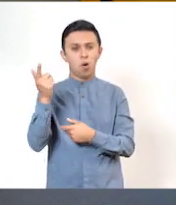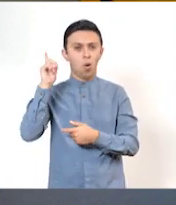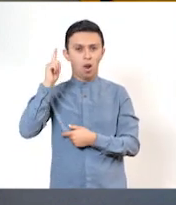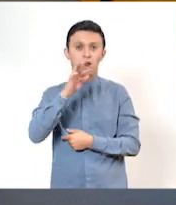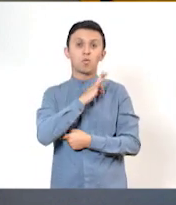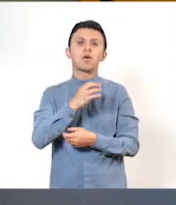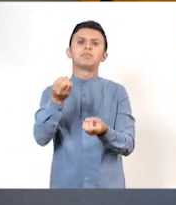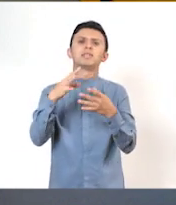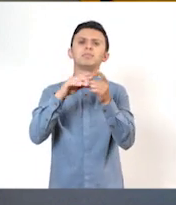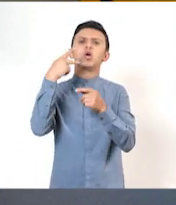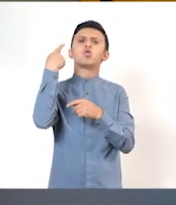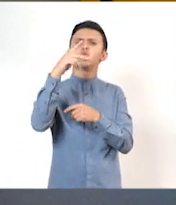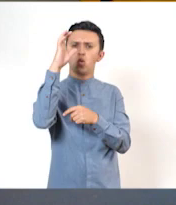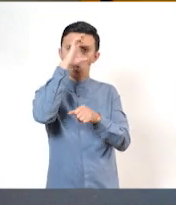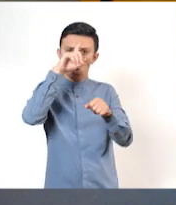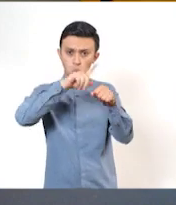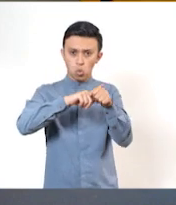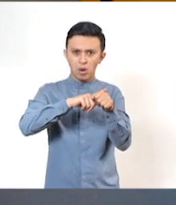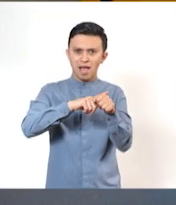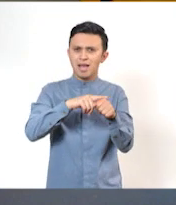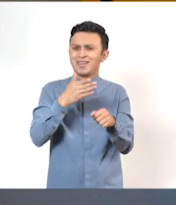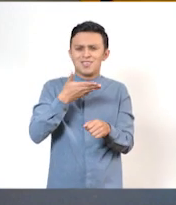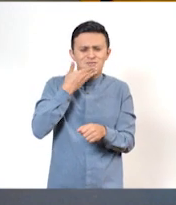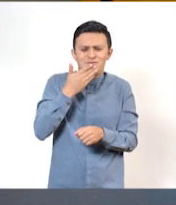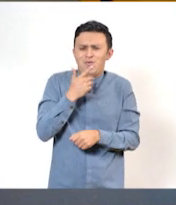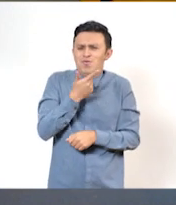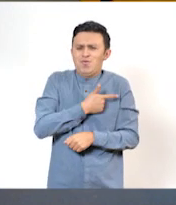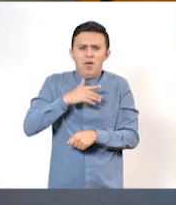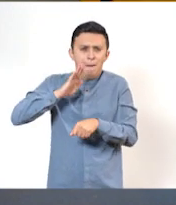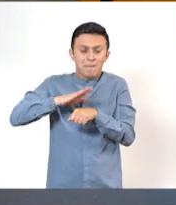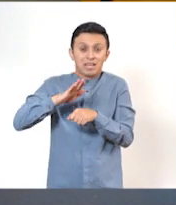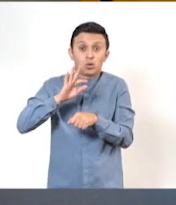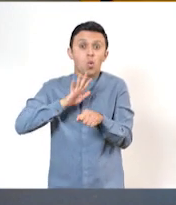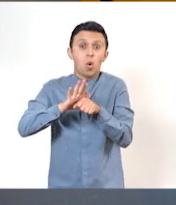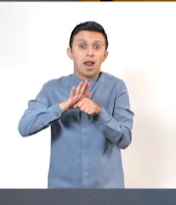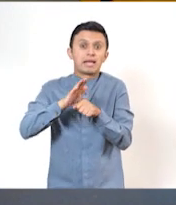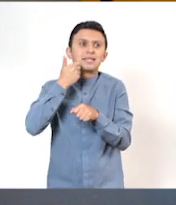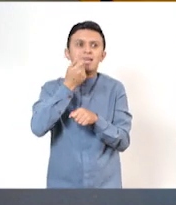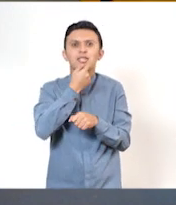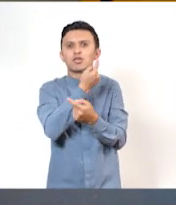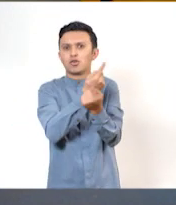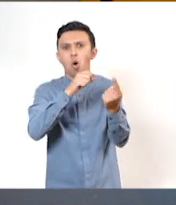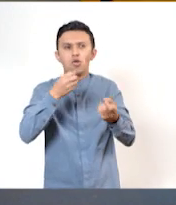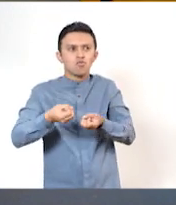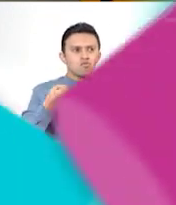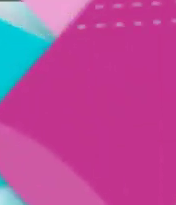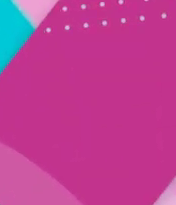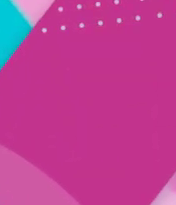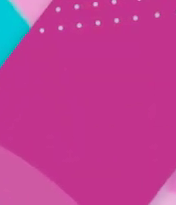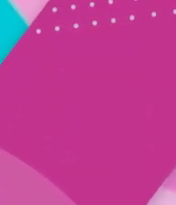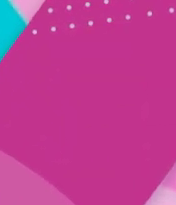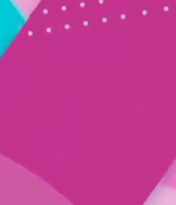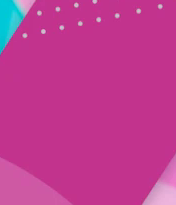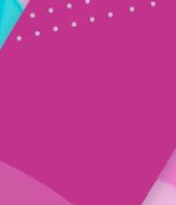costumbres valoran más de su cultura y cuáles les gustaría compartir con otras niñas y con otros niños.